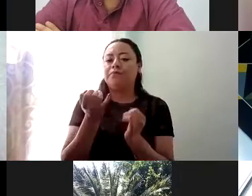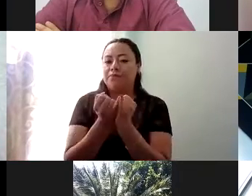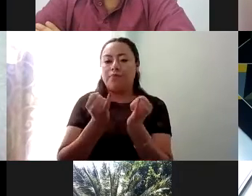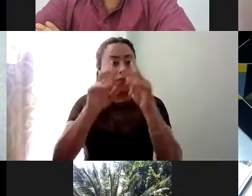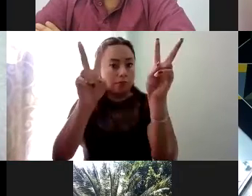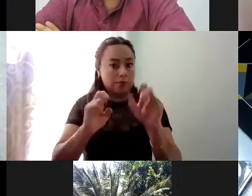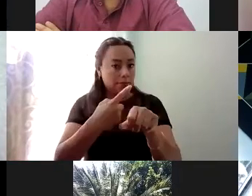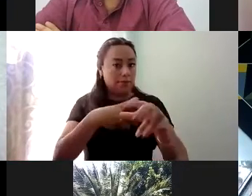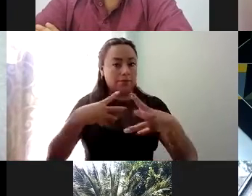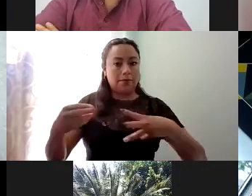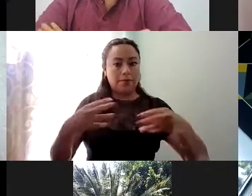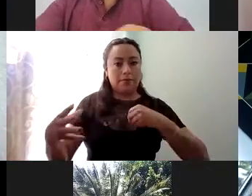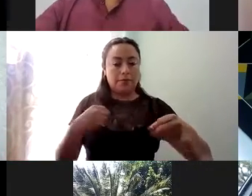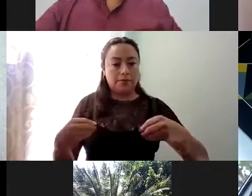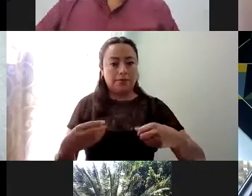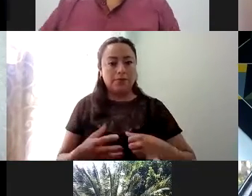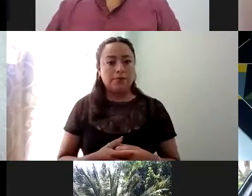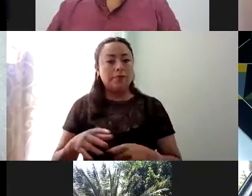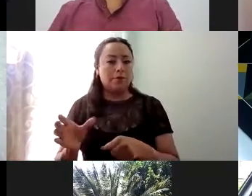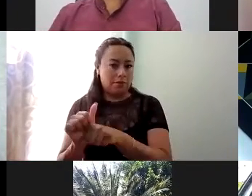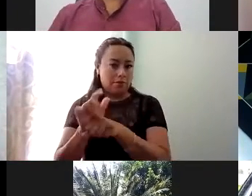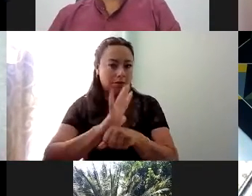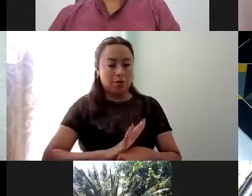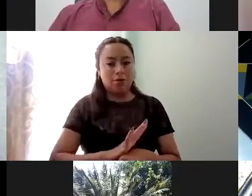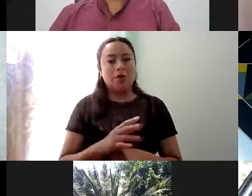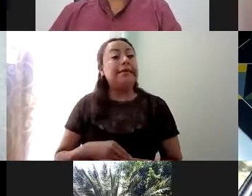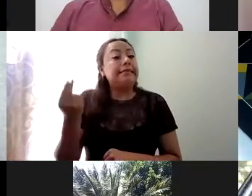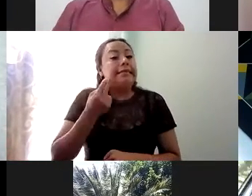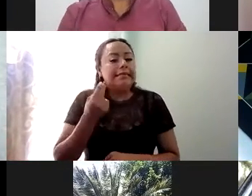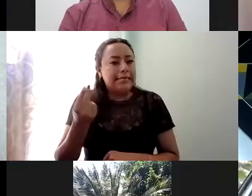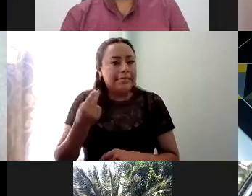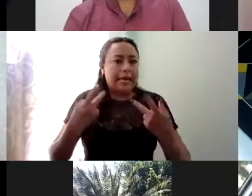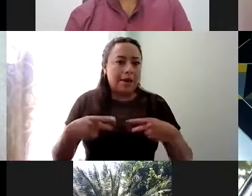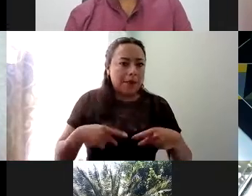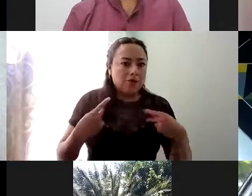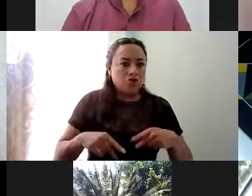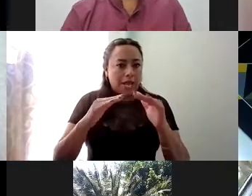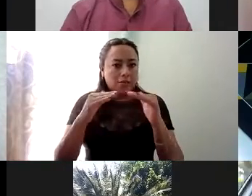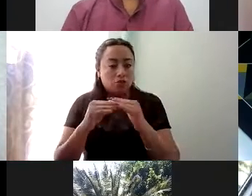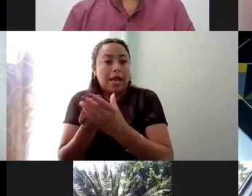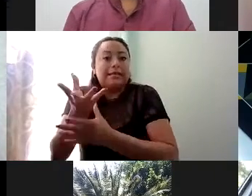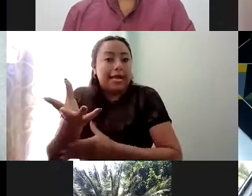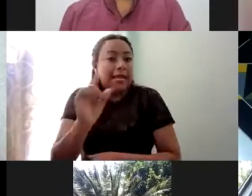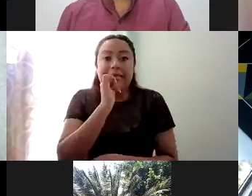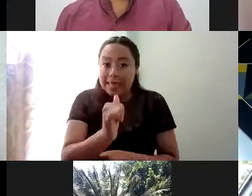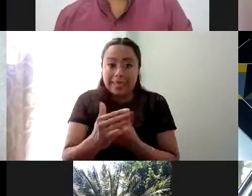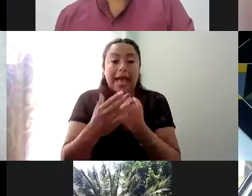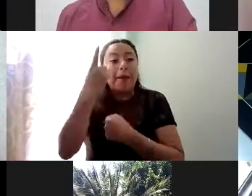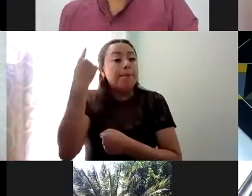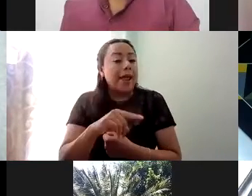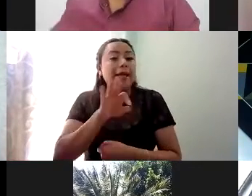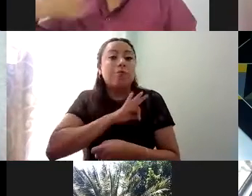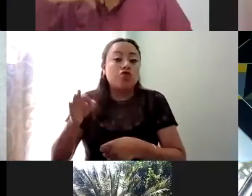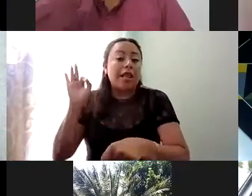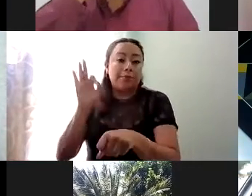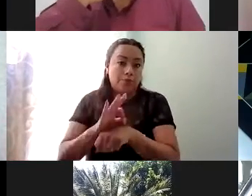pandemia, pues se requería, se necesitaba que la población no saliera de sus casas para protegerse y para cuidarse a sí mismas, ¿no?